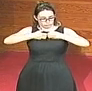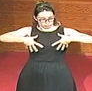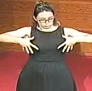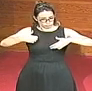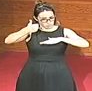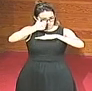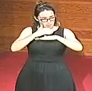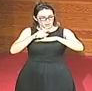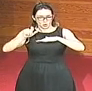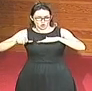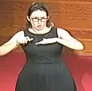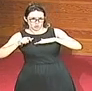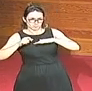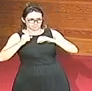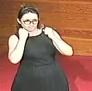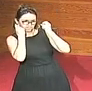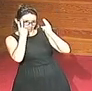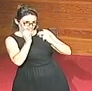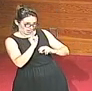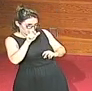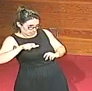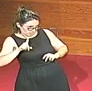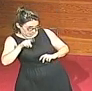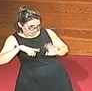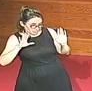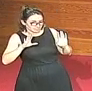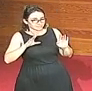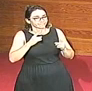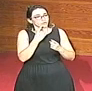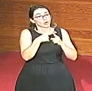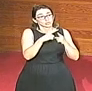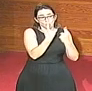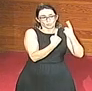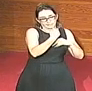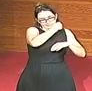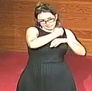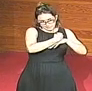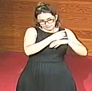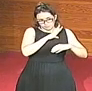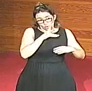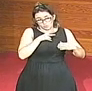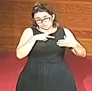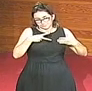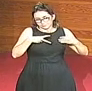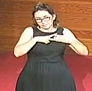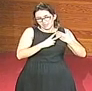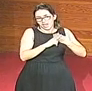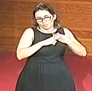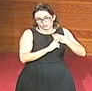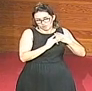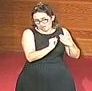Pero hay algunas cosas que vienen impuestas porque tienes ciertos accionistas, igual que un medio